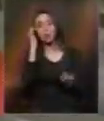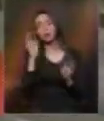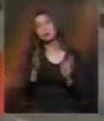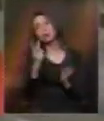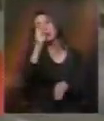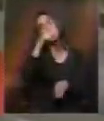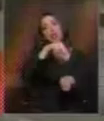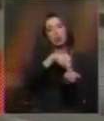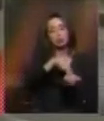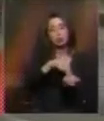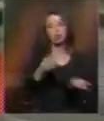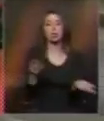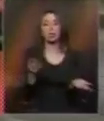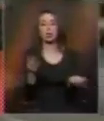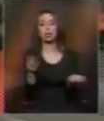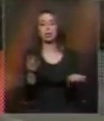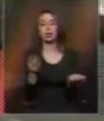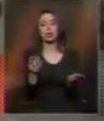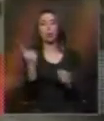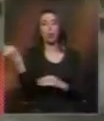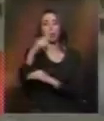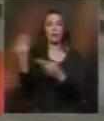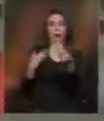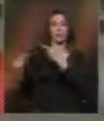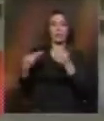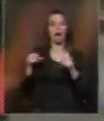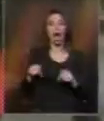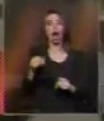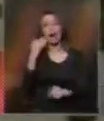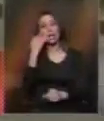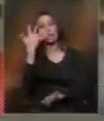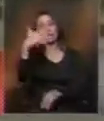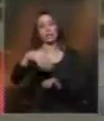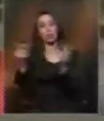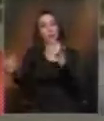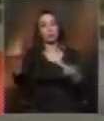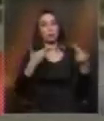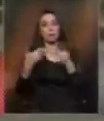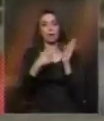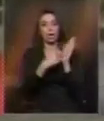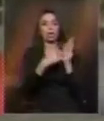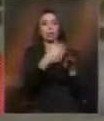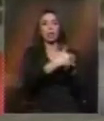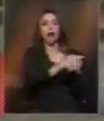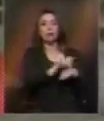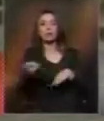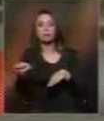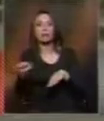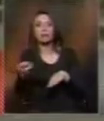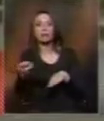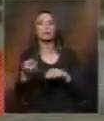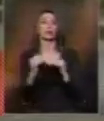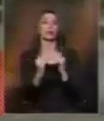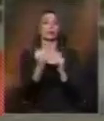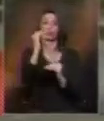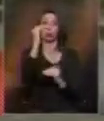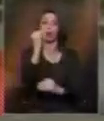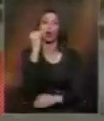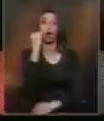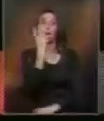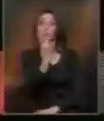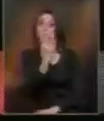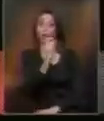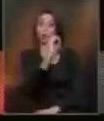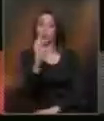desde 2.000 pedidos diarios y ya estamos casi 5.000. Lo cual refleja un crecimiento de casi un